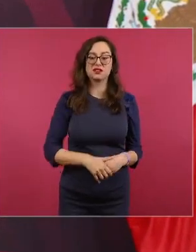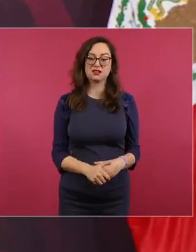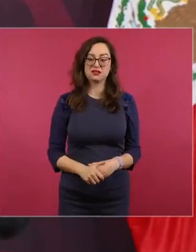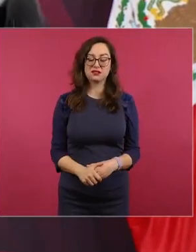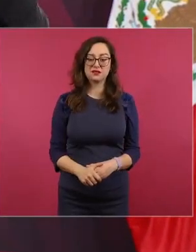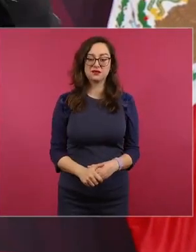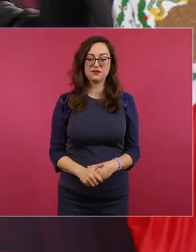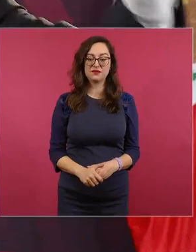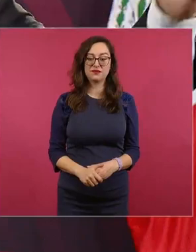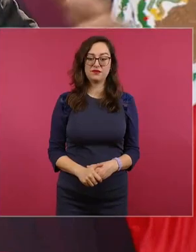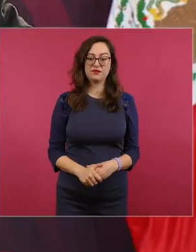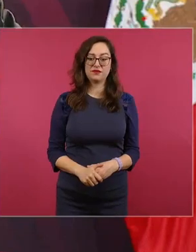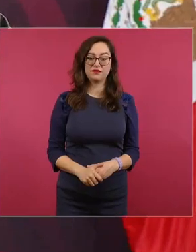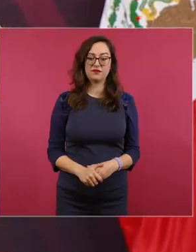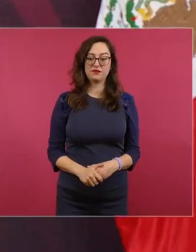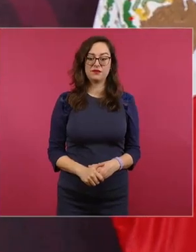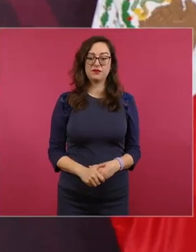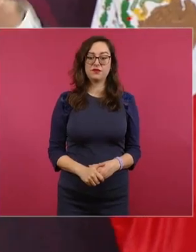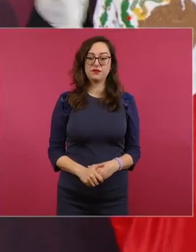Ellos